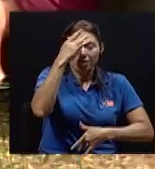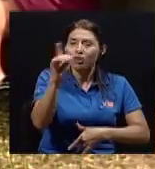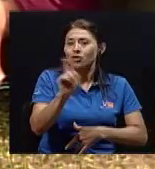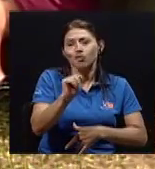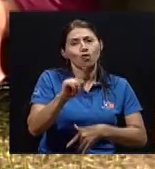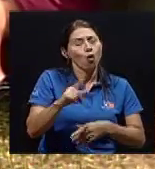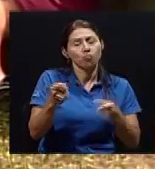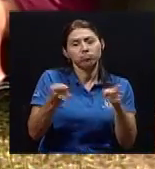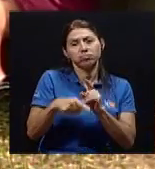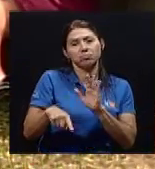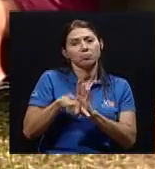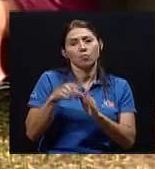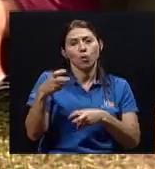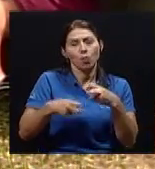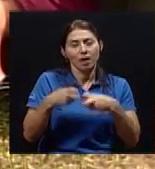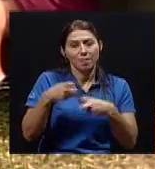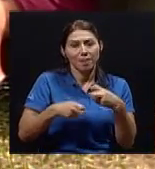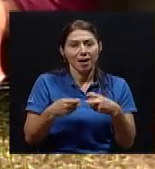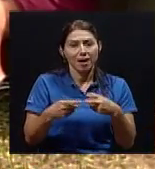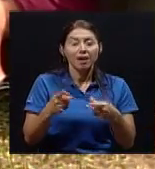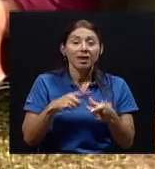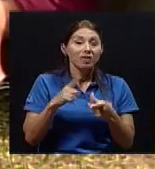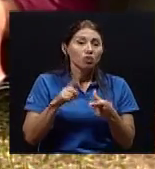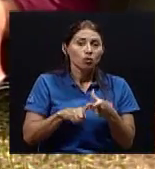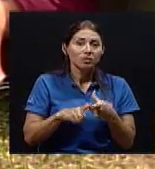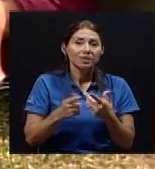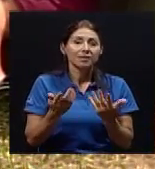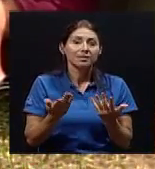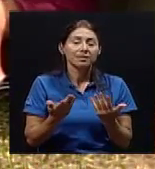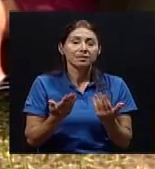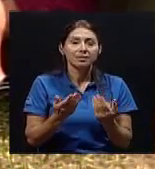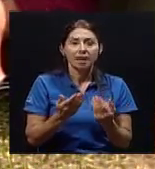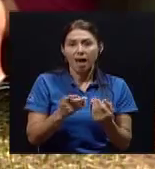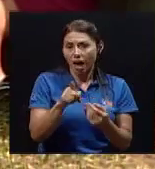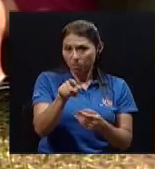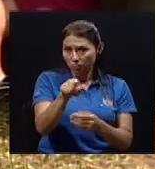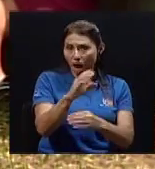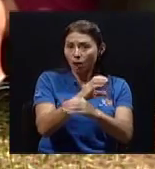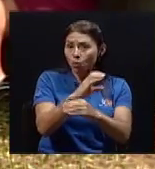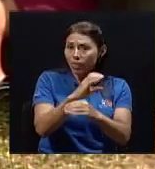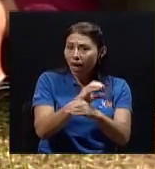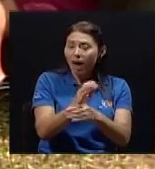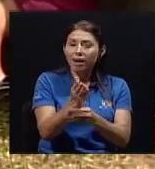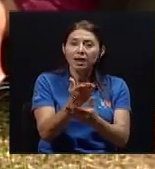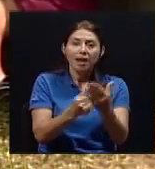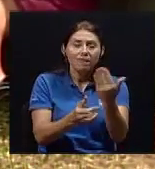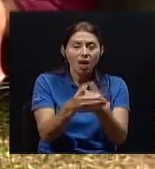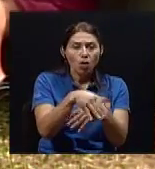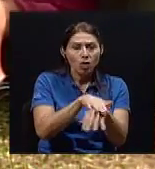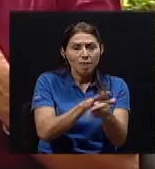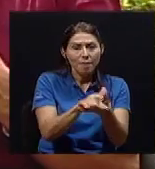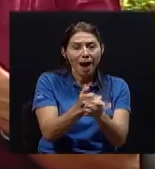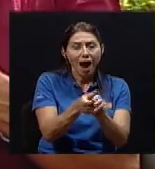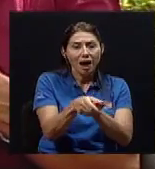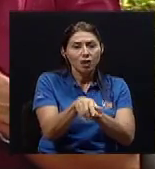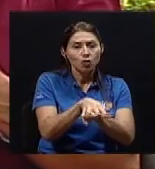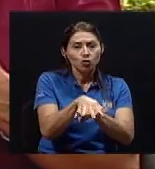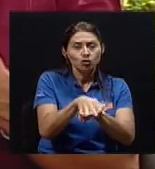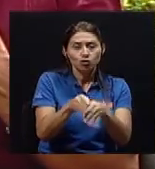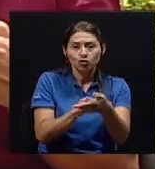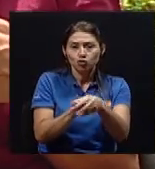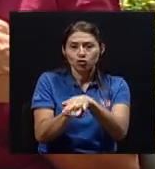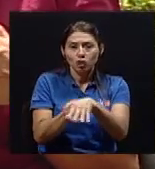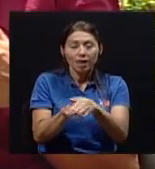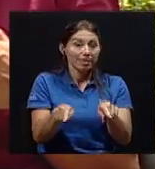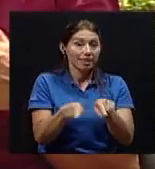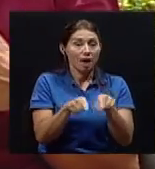no lleguen a ocasionarnos un problema. Entonces, a cuidar lo que es el lavado de manos, la ingesta de